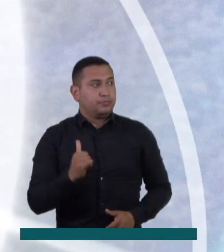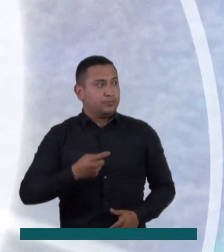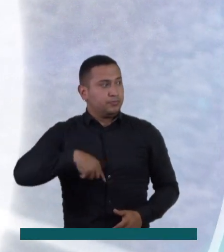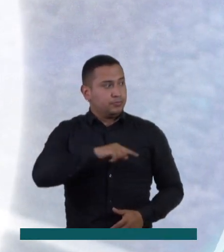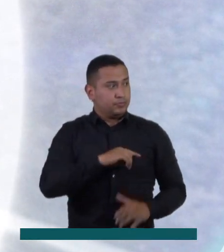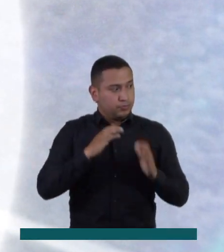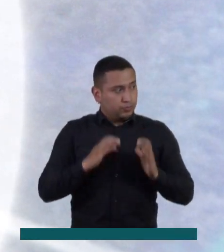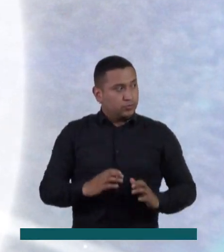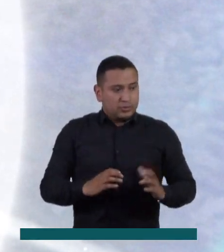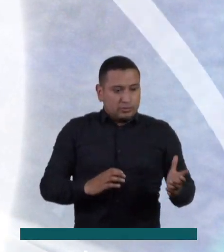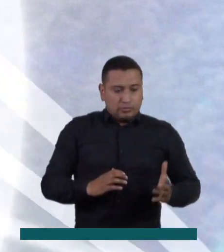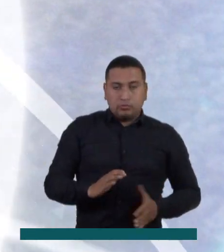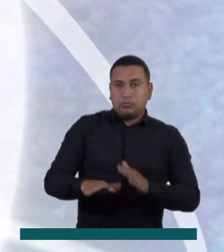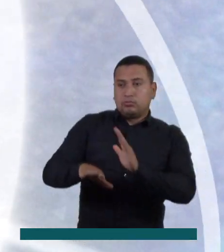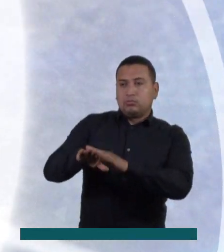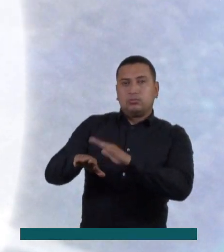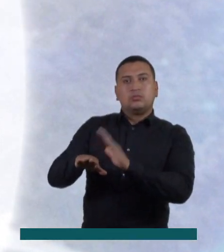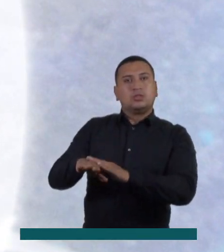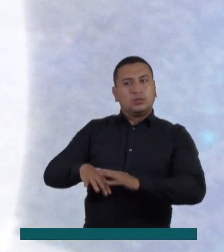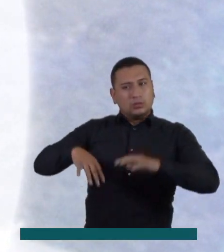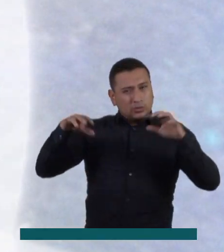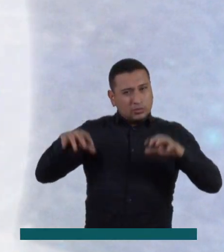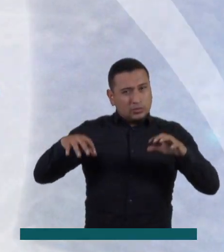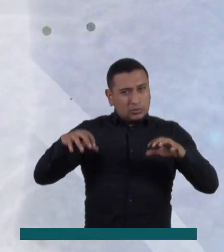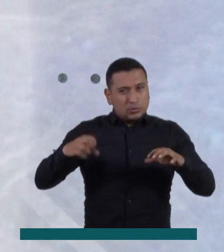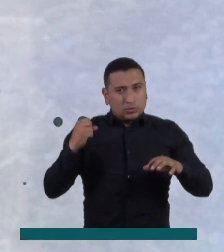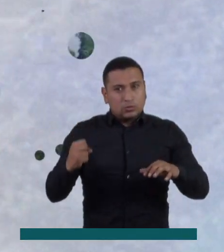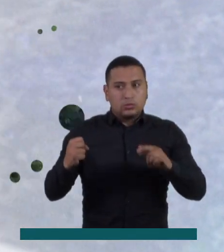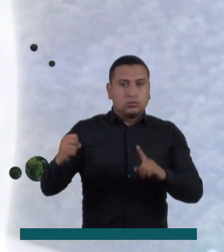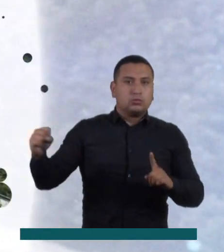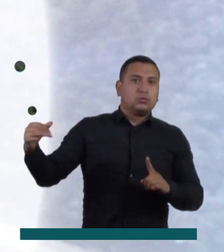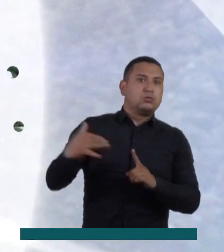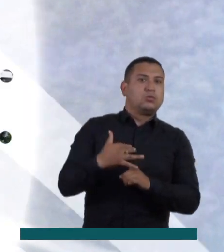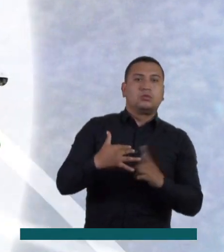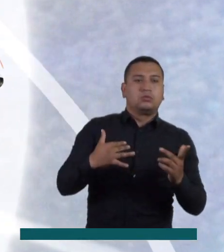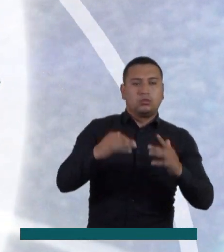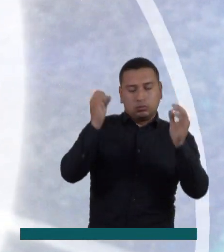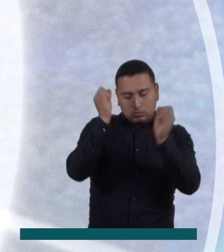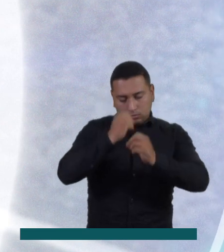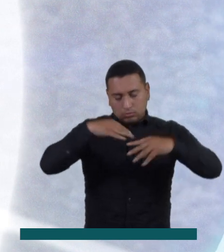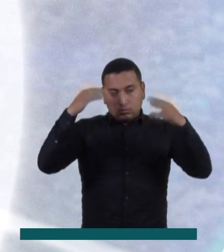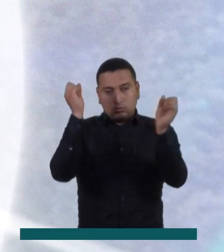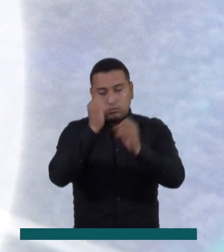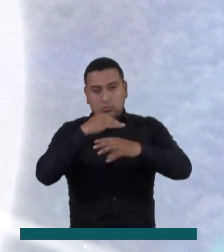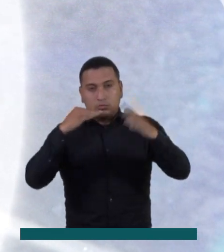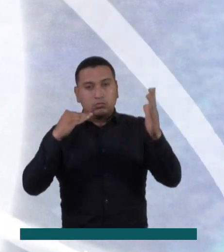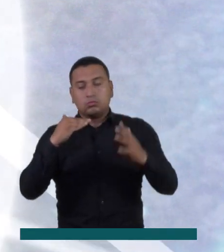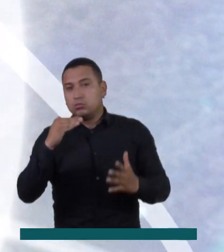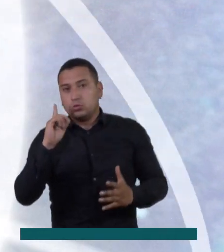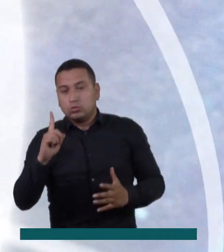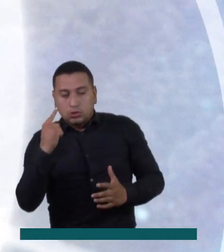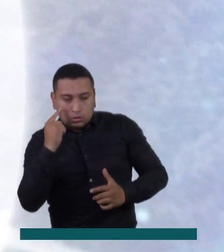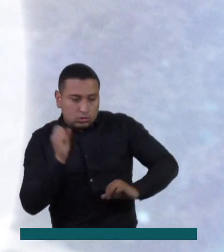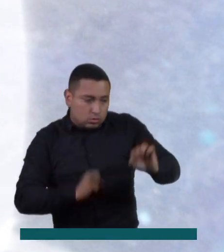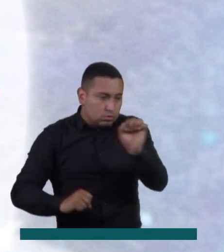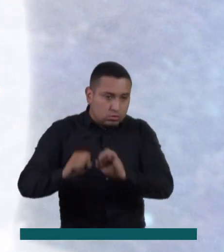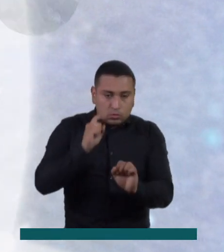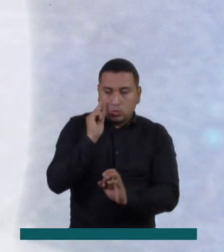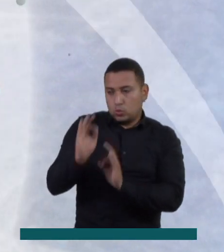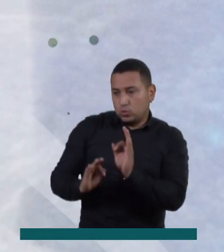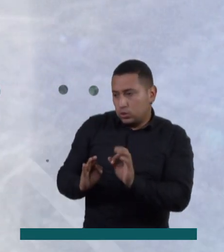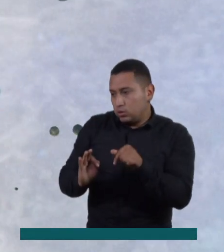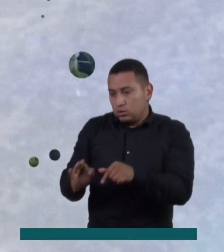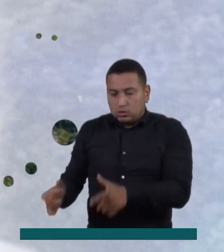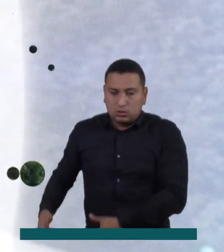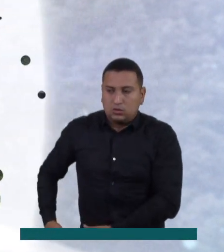las intensas lluvias han provocado inundaciones en sus viviendas y han tenido que pasar noches sin dormir para cuidar sus pertenencias y enceres, así como sacar con